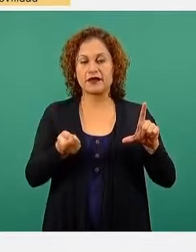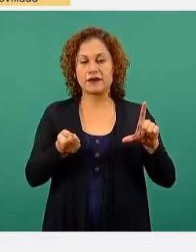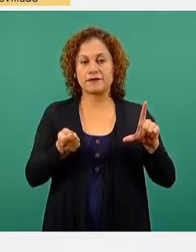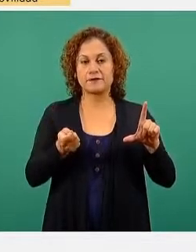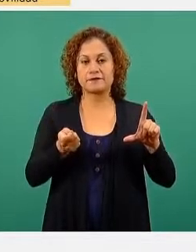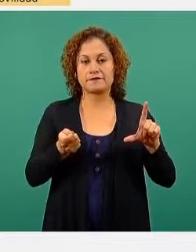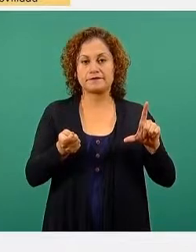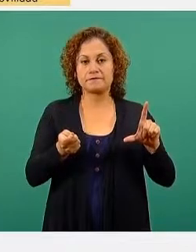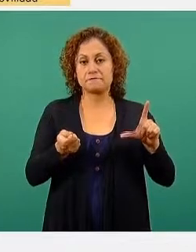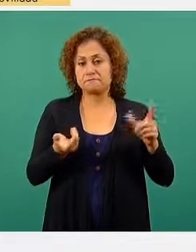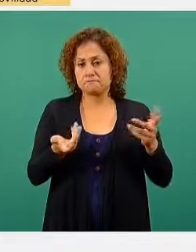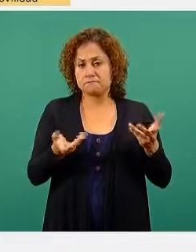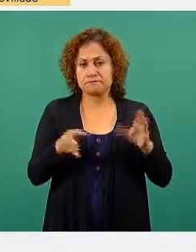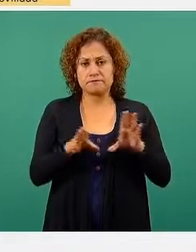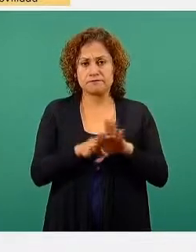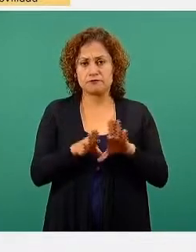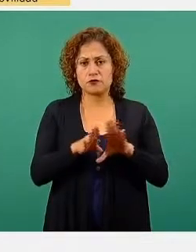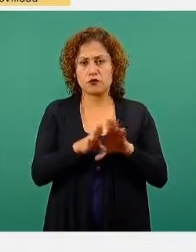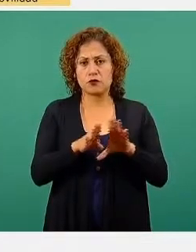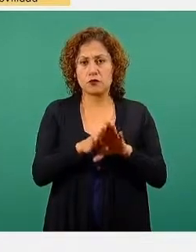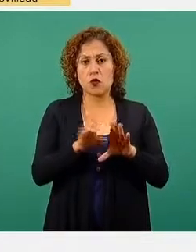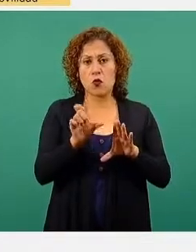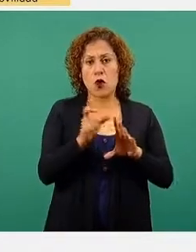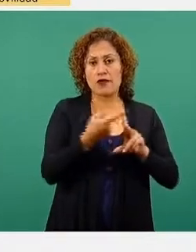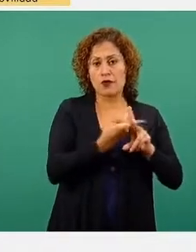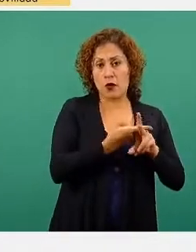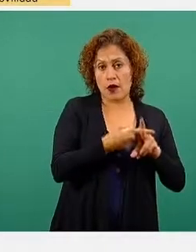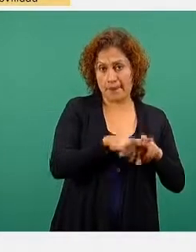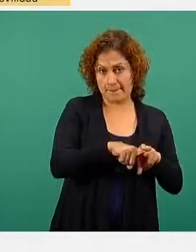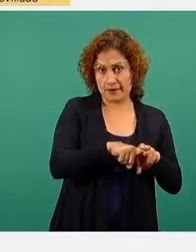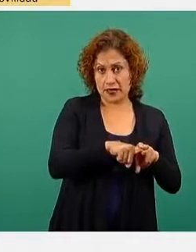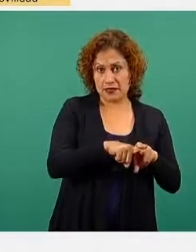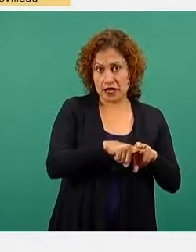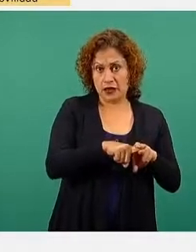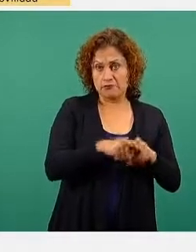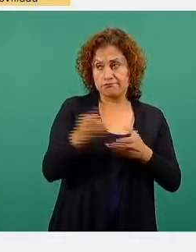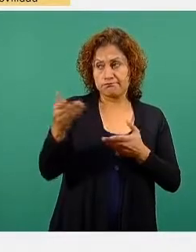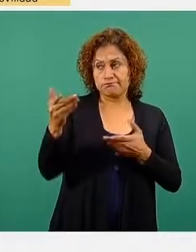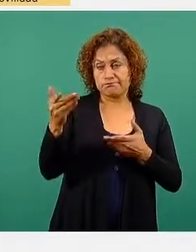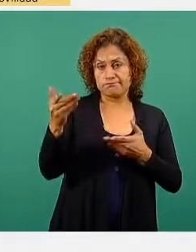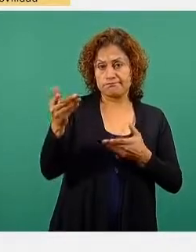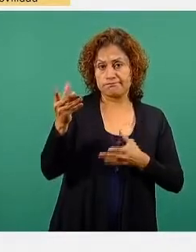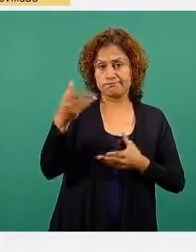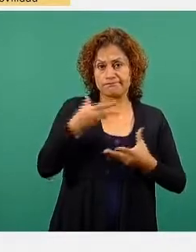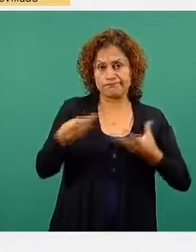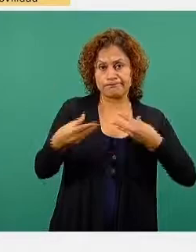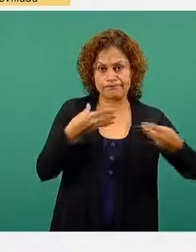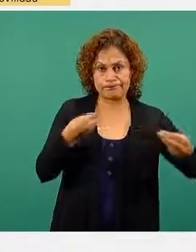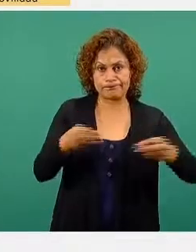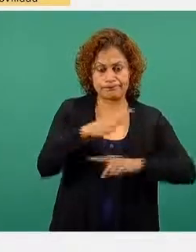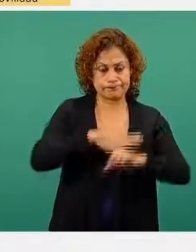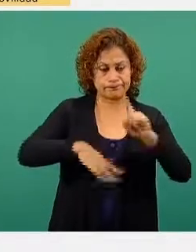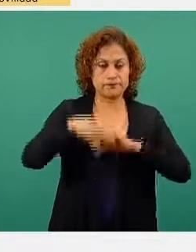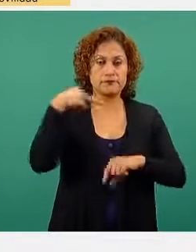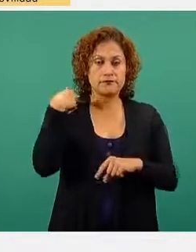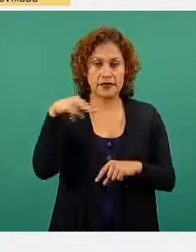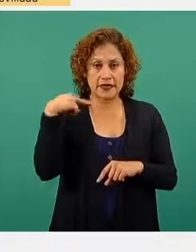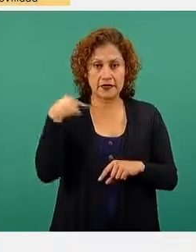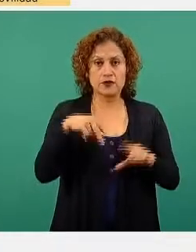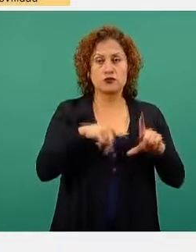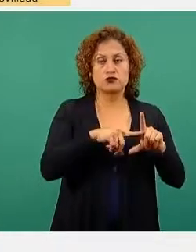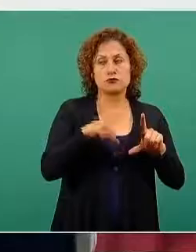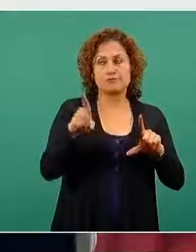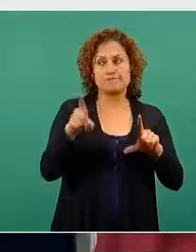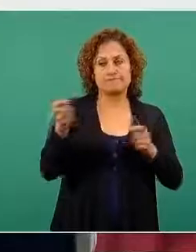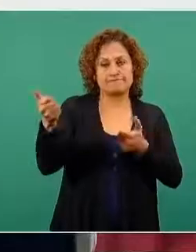en que llega el virus a Veracruz, en el momento, en el tiempo de la importación, el